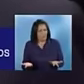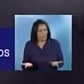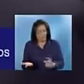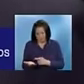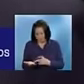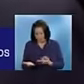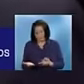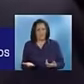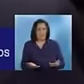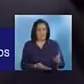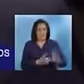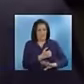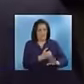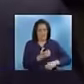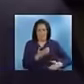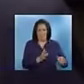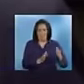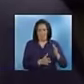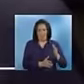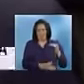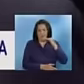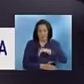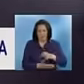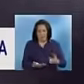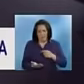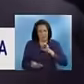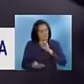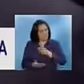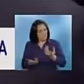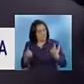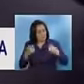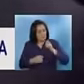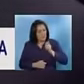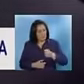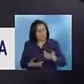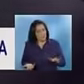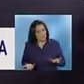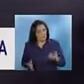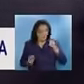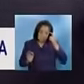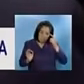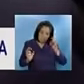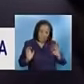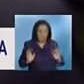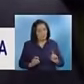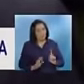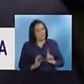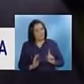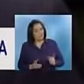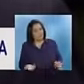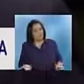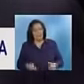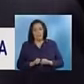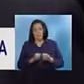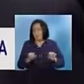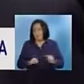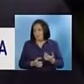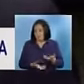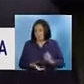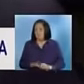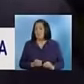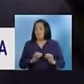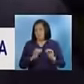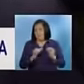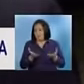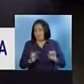a documentos falsos se van a sostener afirmaciones judicialmente, creo que eso no corresponde a un sistema en donde se debe